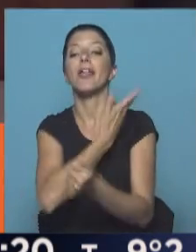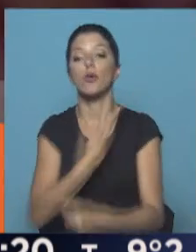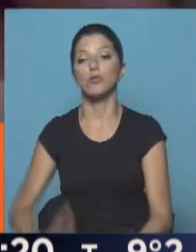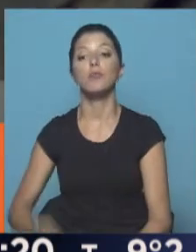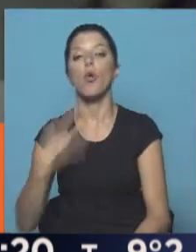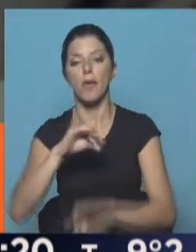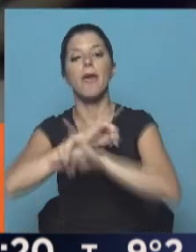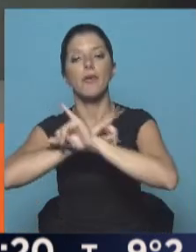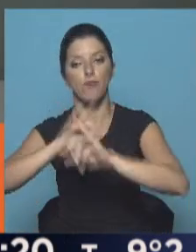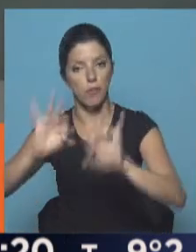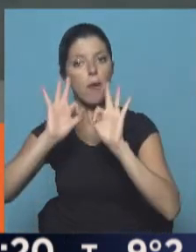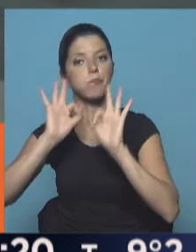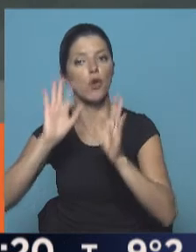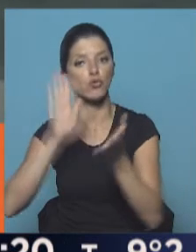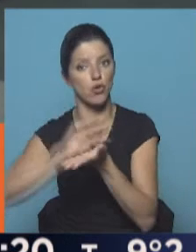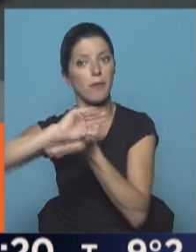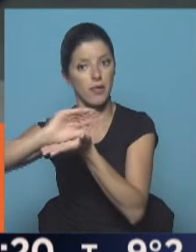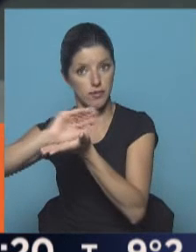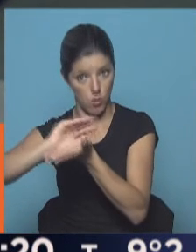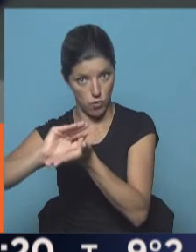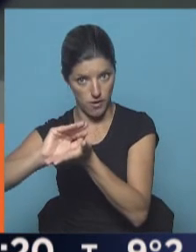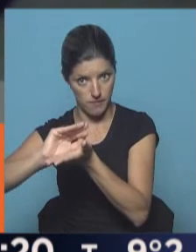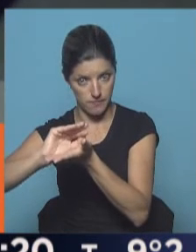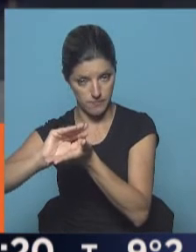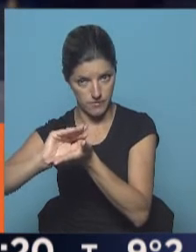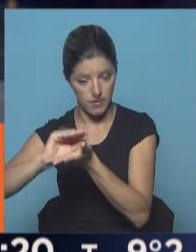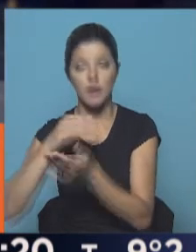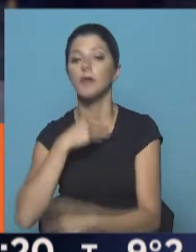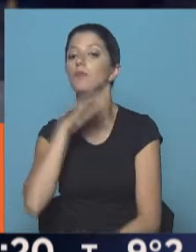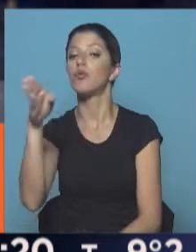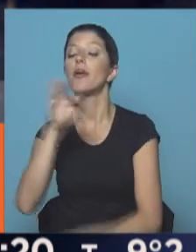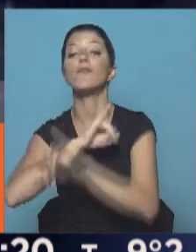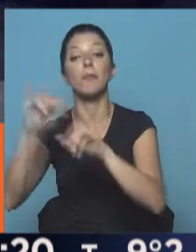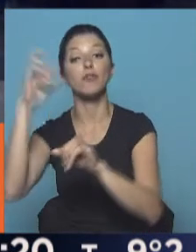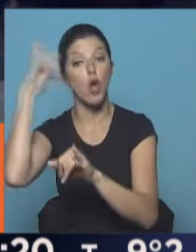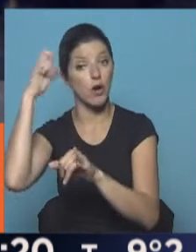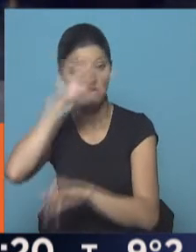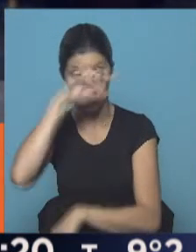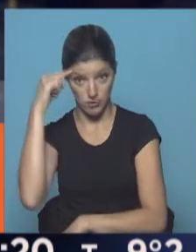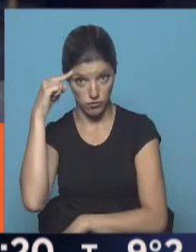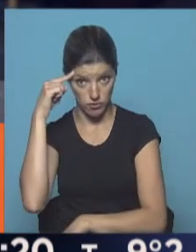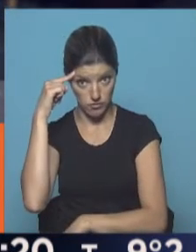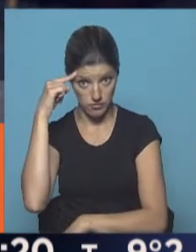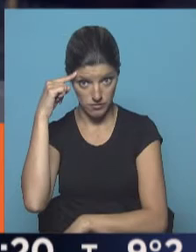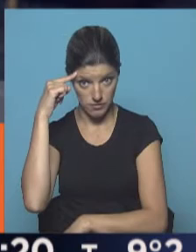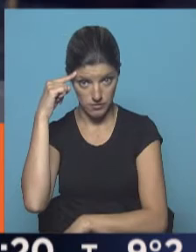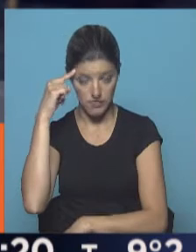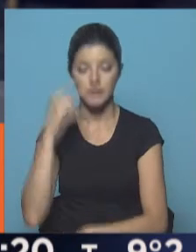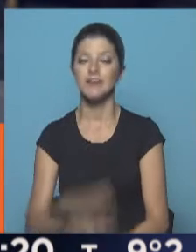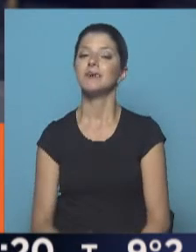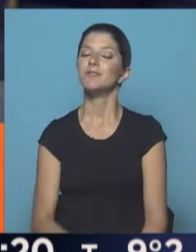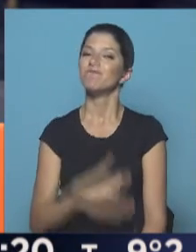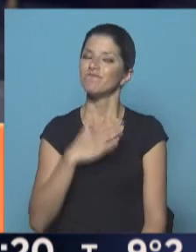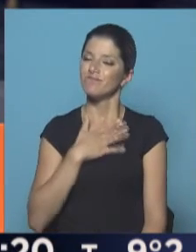un informe de la evolución de la deuda externa e ir a informar al Congreso de la Nación y evaluar. Yo era un poco